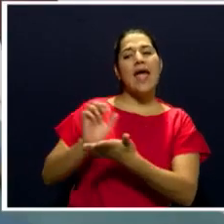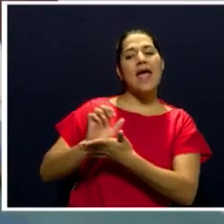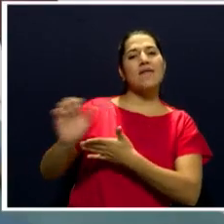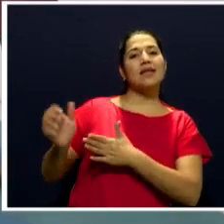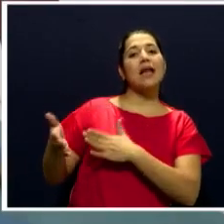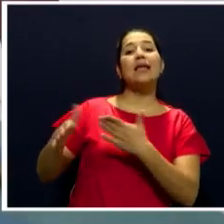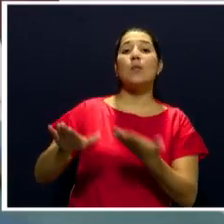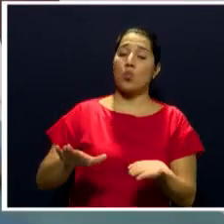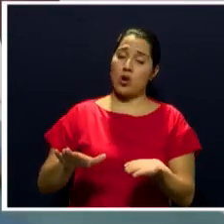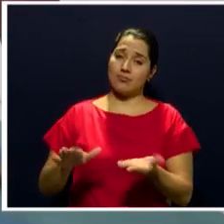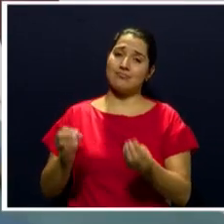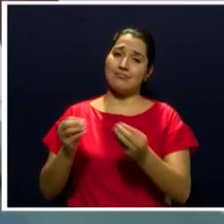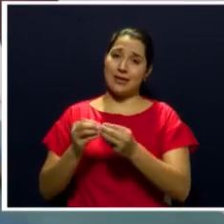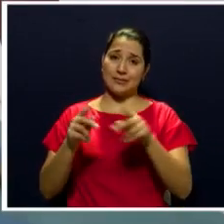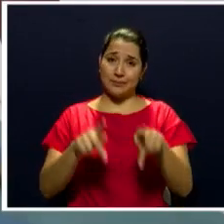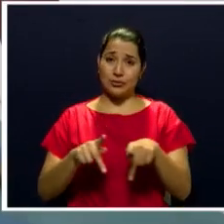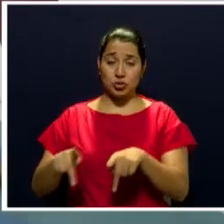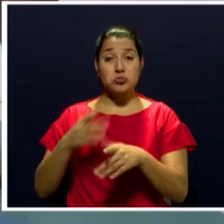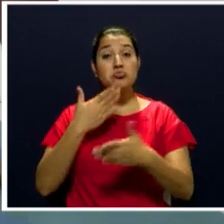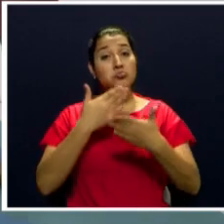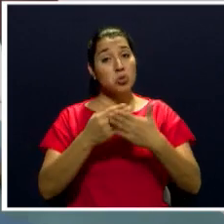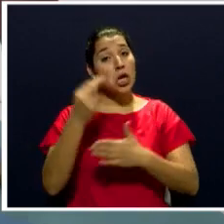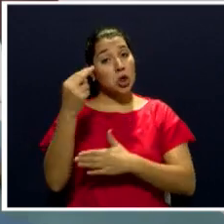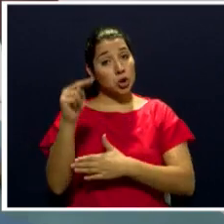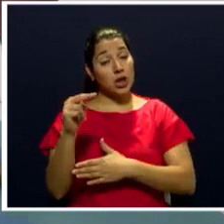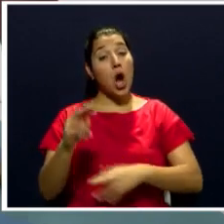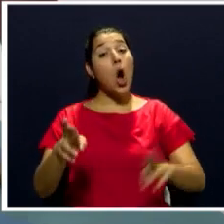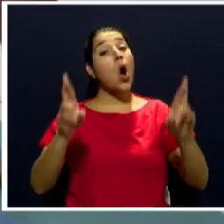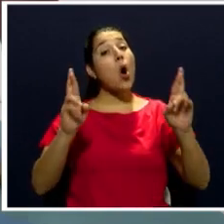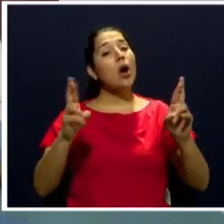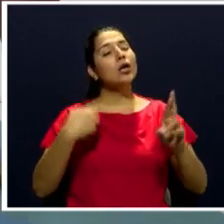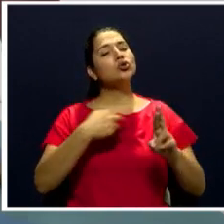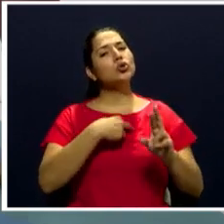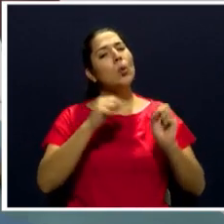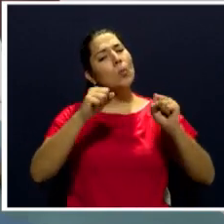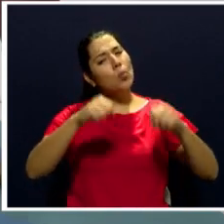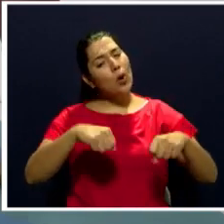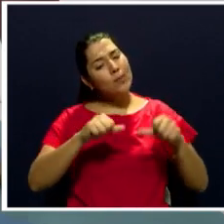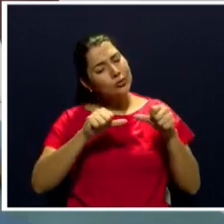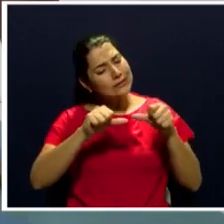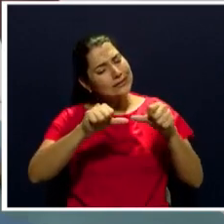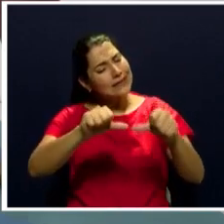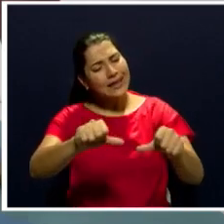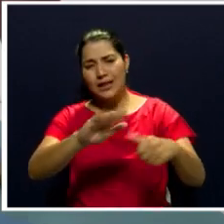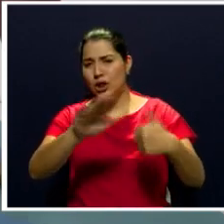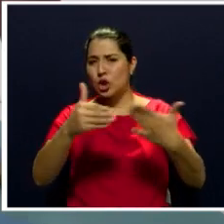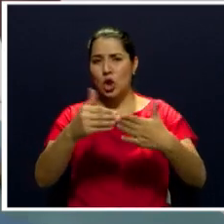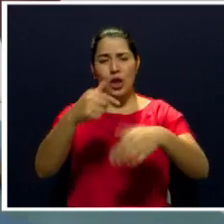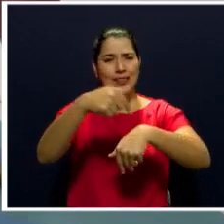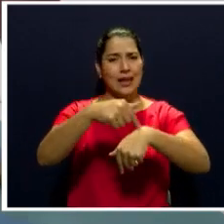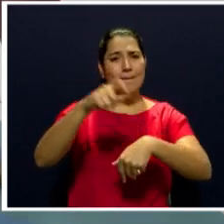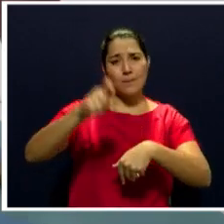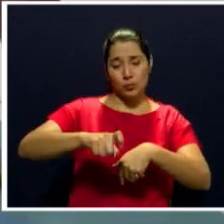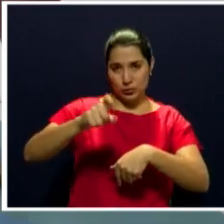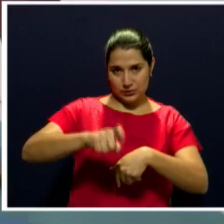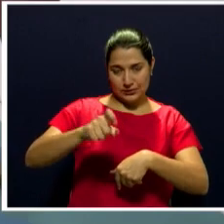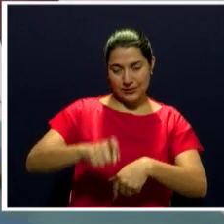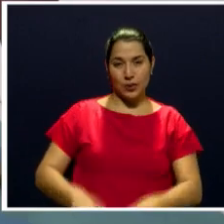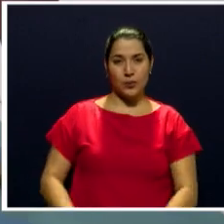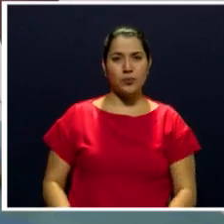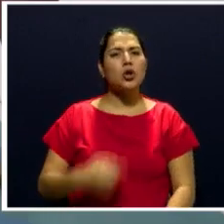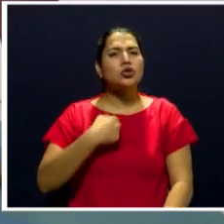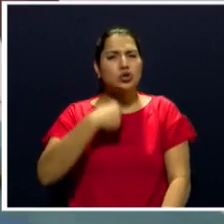un semejante. Así que muy buenas noticias y ojalá que podamos mantener todo el tiempo que sea necesario esta disciplina.